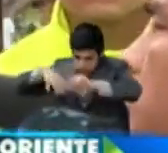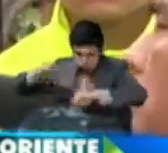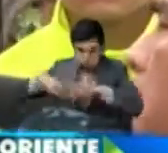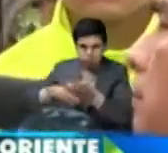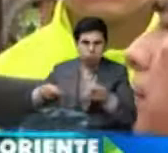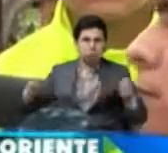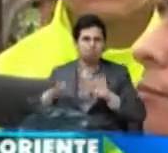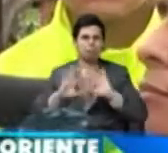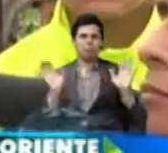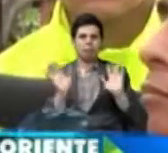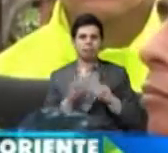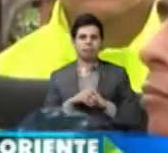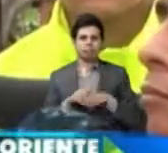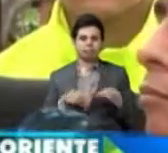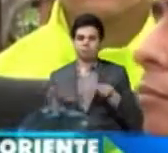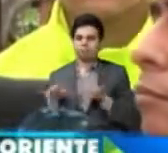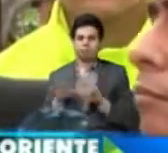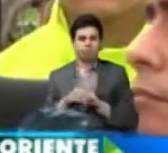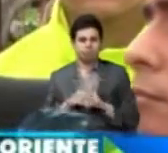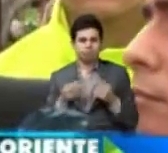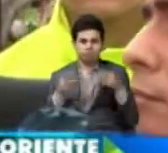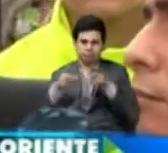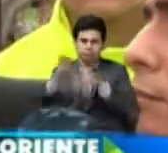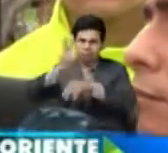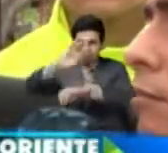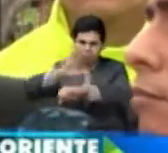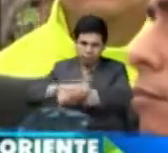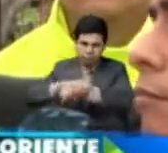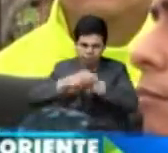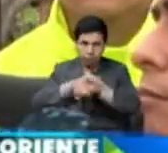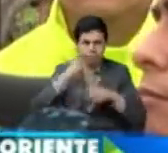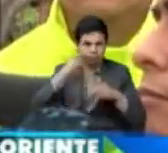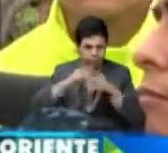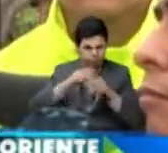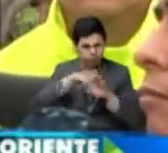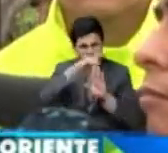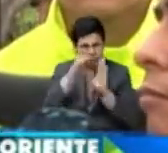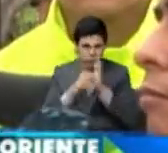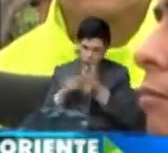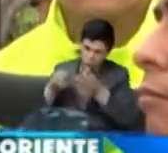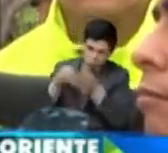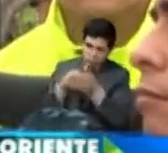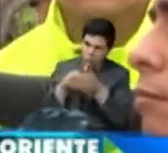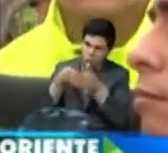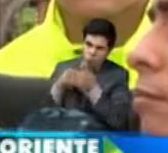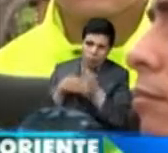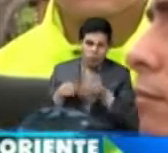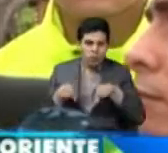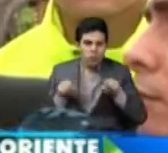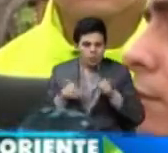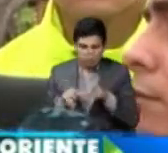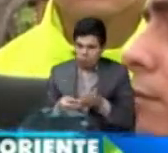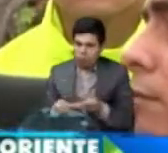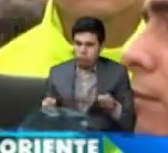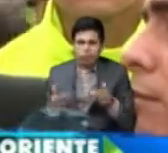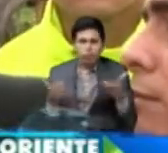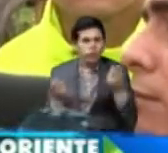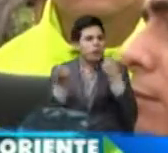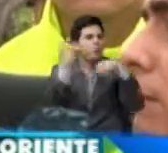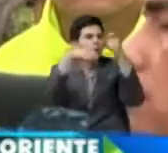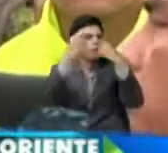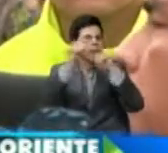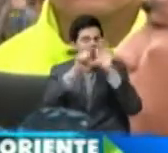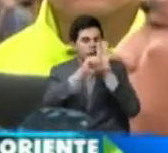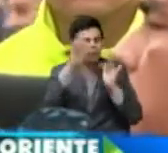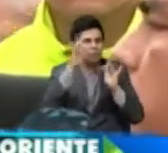de la ciudad. Aquí se produjeron 3 capturas y la idea es llegar hasta la fase final, donde se desmantelan las motocicletas, el comercio ilegal de autopartes